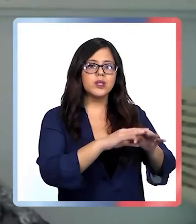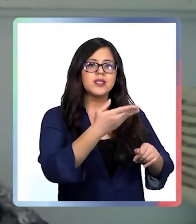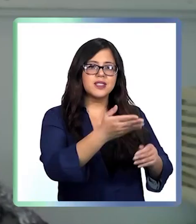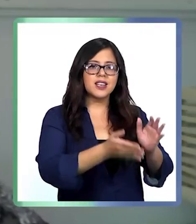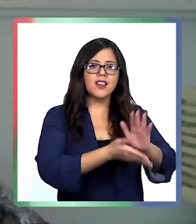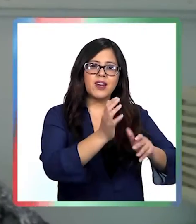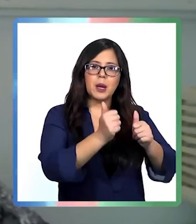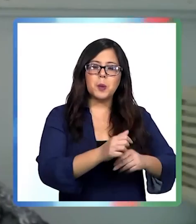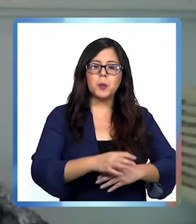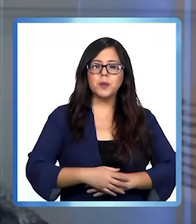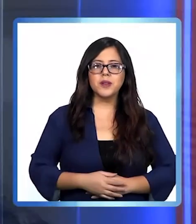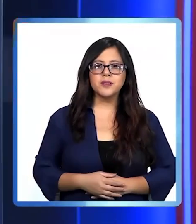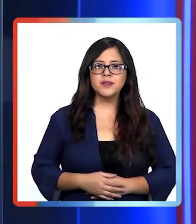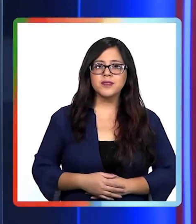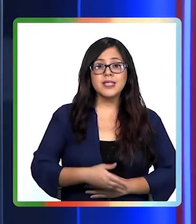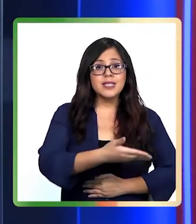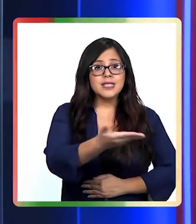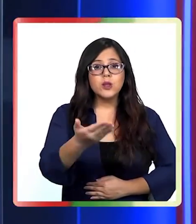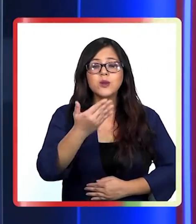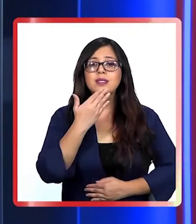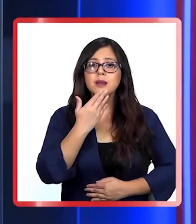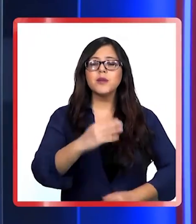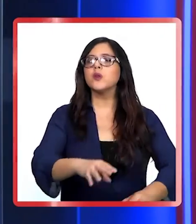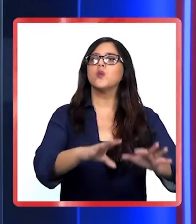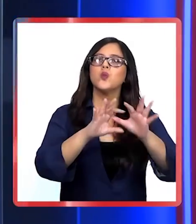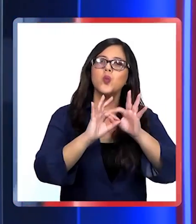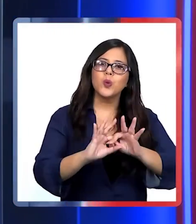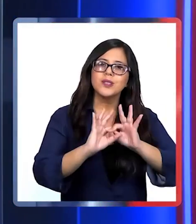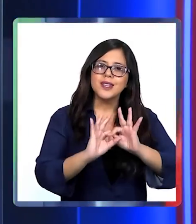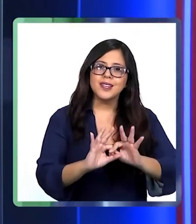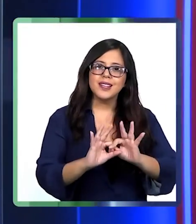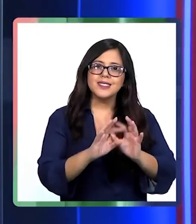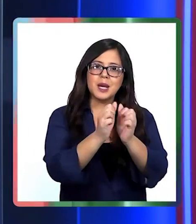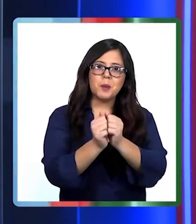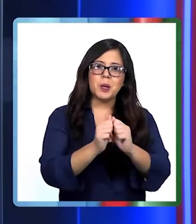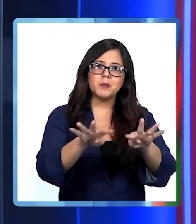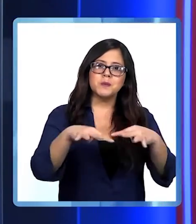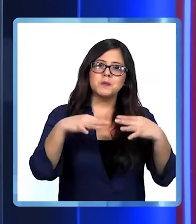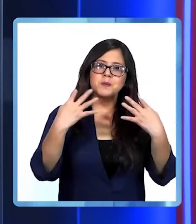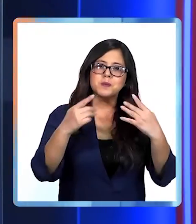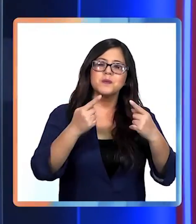Gracias a ti, que estés muy bien. Y a ustedes también, muchísimas